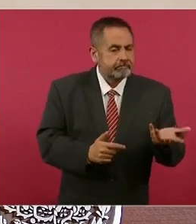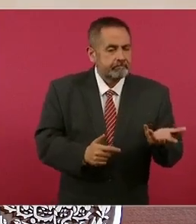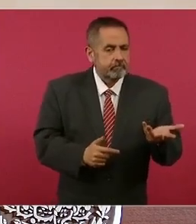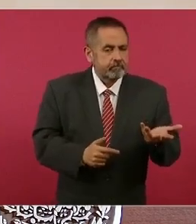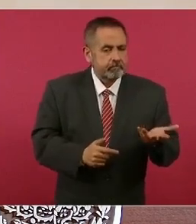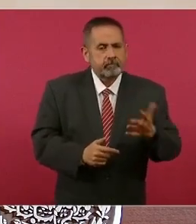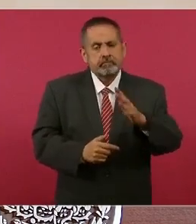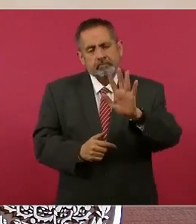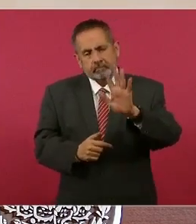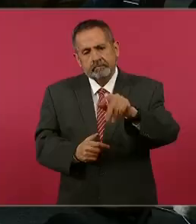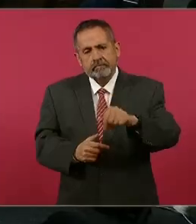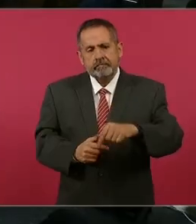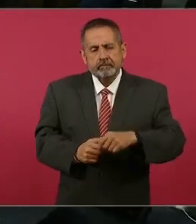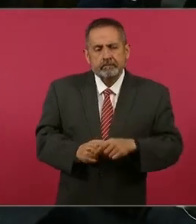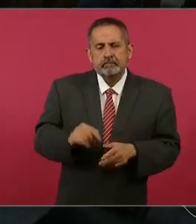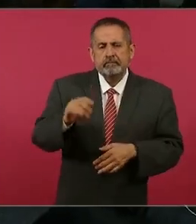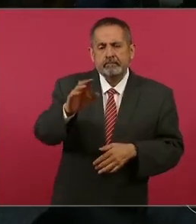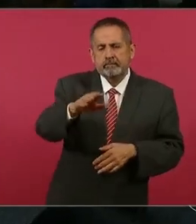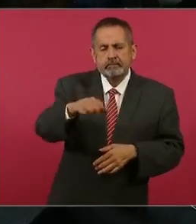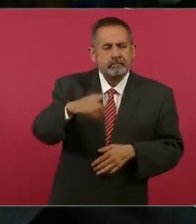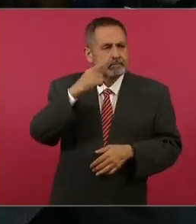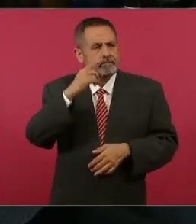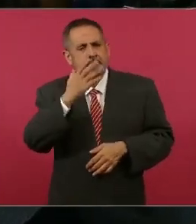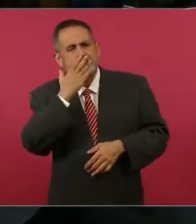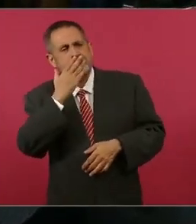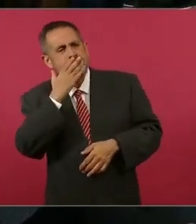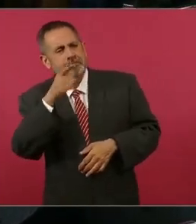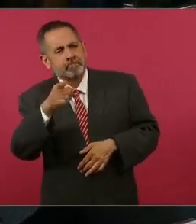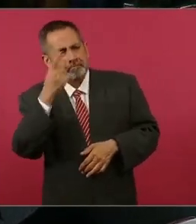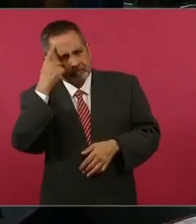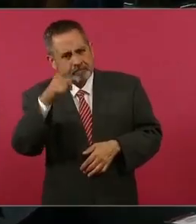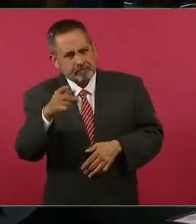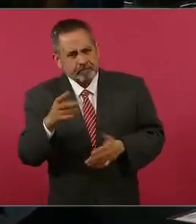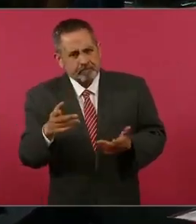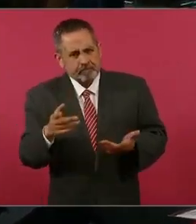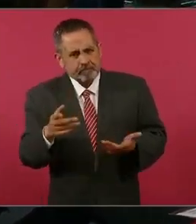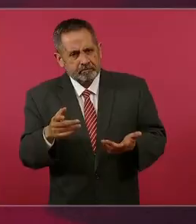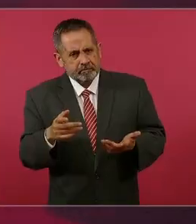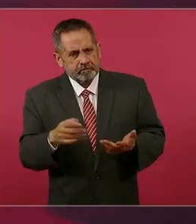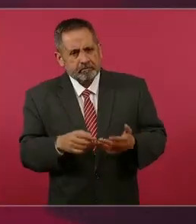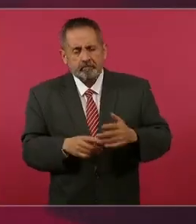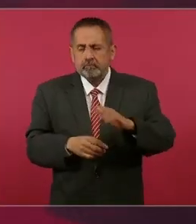Bueno, es que estas concesiones, por ejemplo, en Sonora, los yaquis, pues, sí,